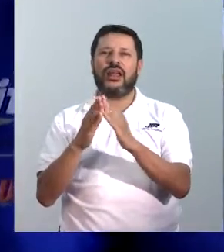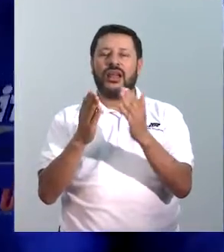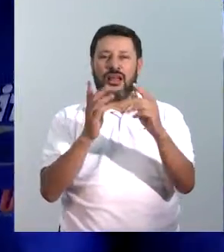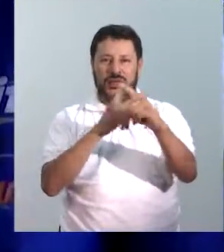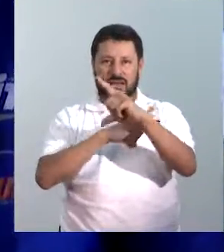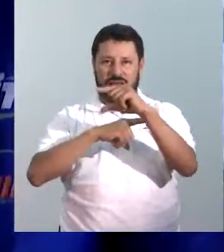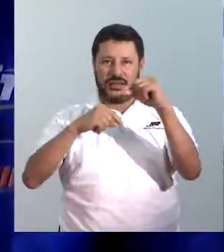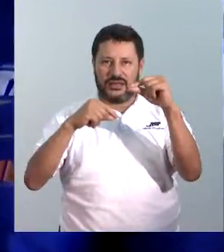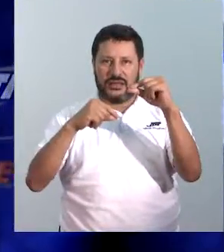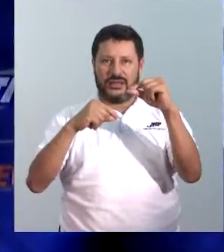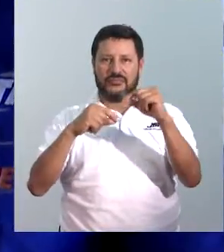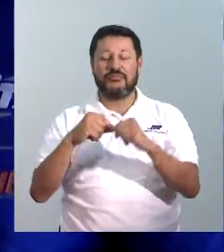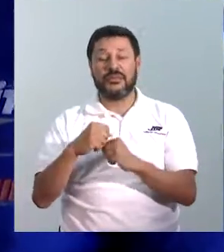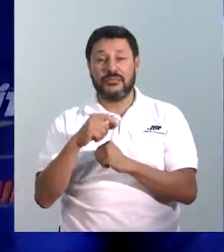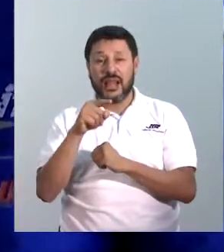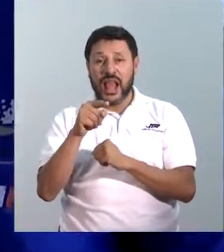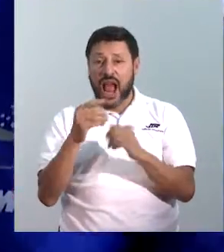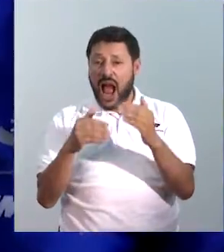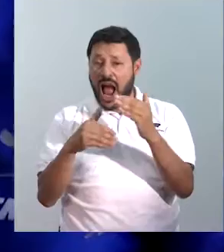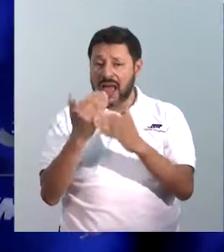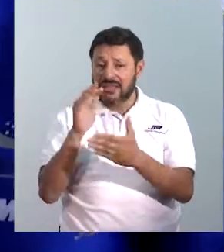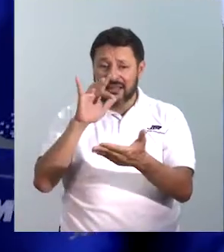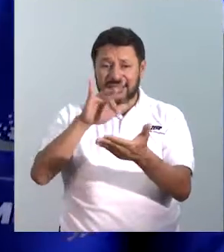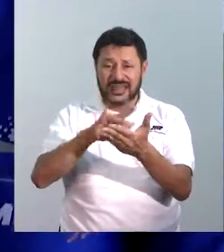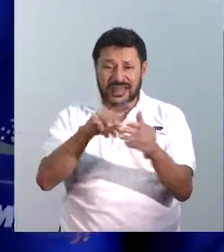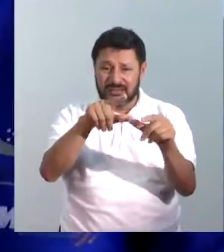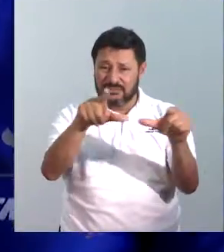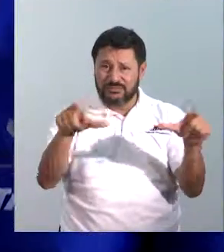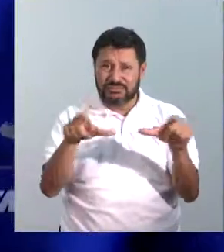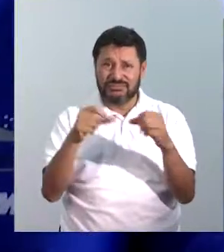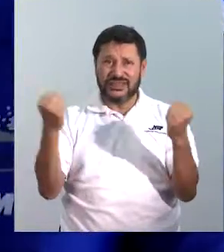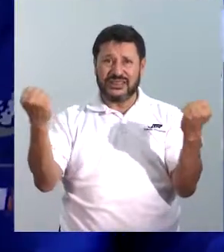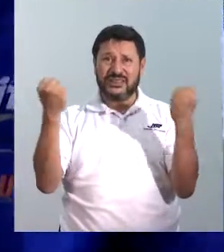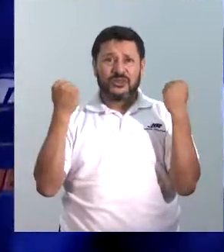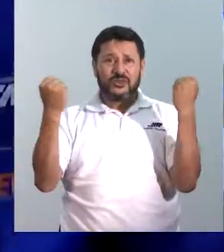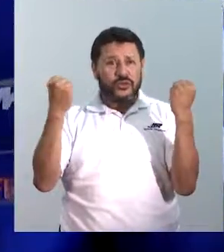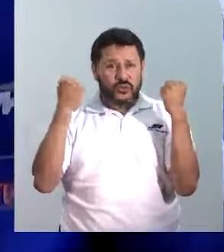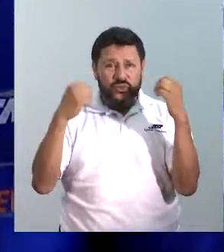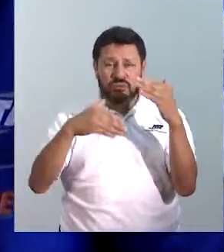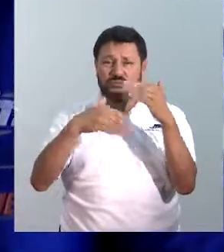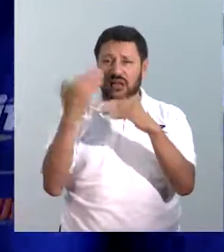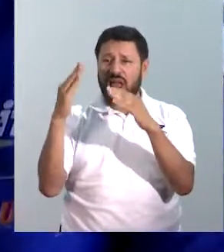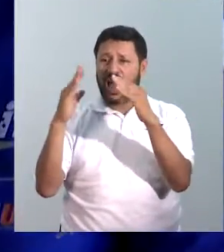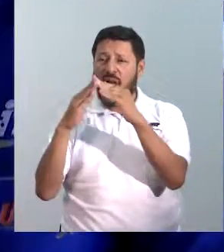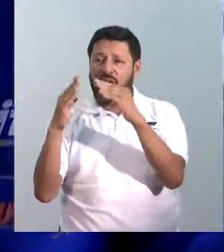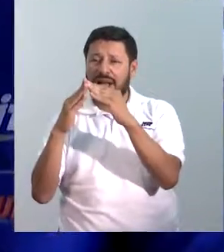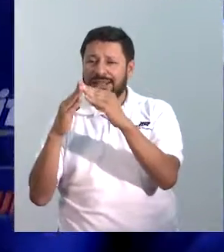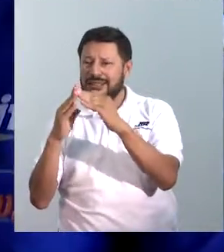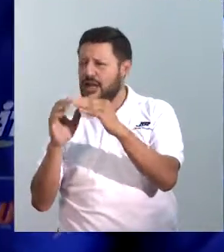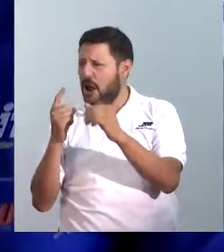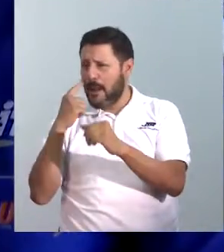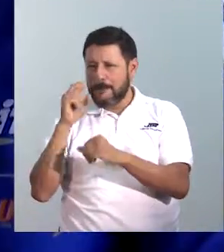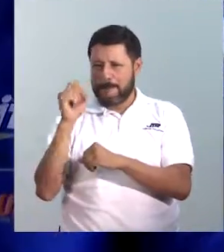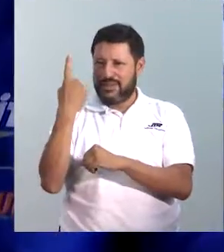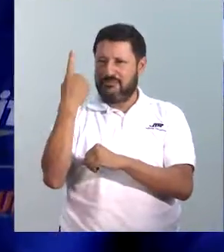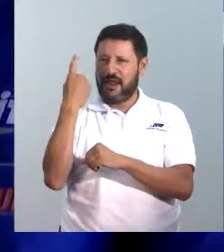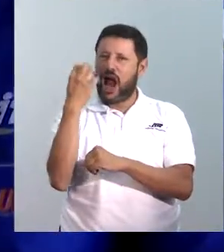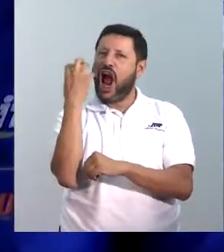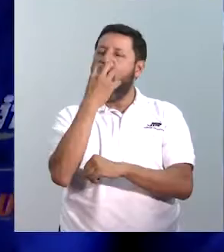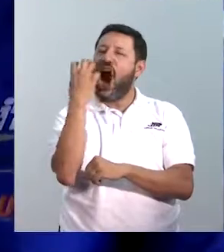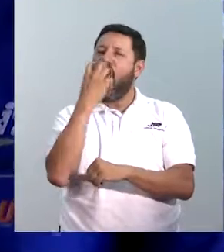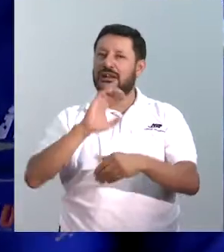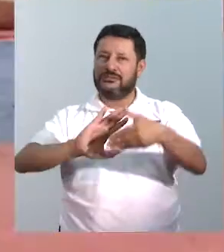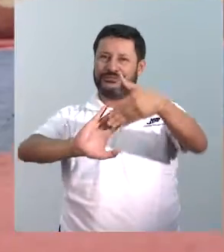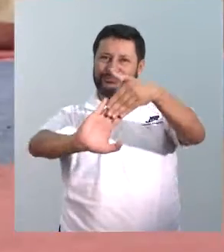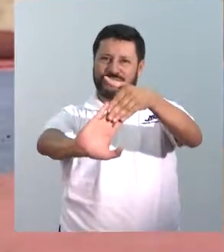comunidad se les recomienda, antes de visitar a cualquier centro de acondicionamiento e incluso de empezar a trabajar en casa, primero han de hacer